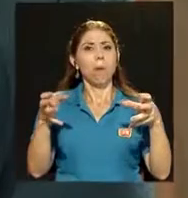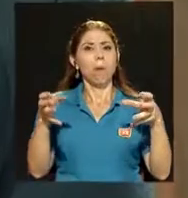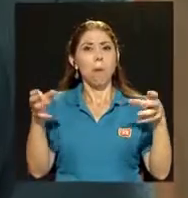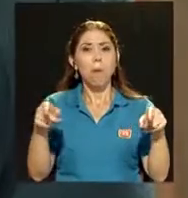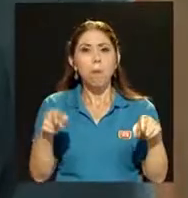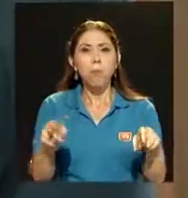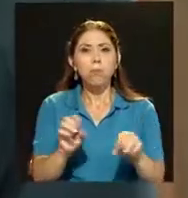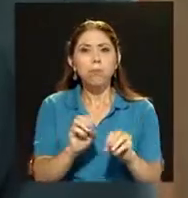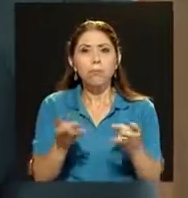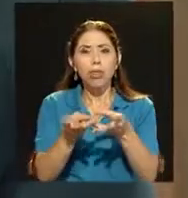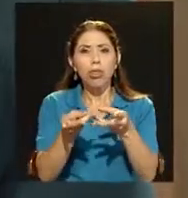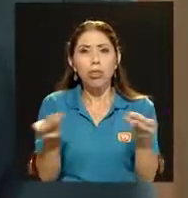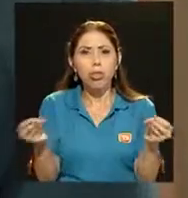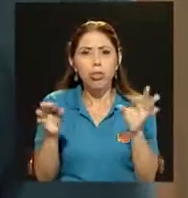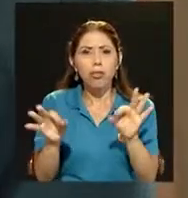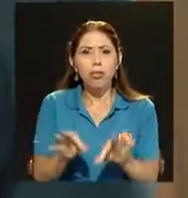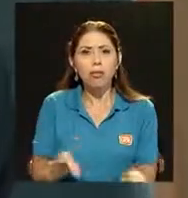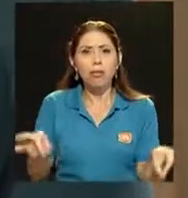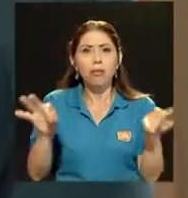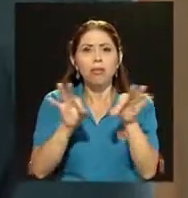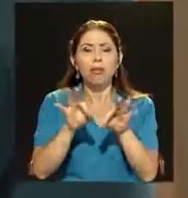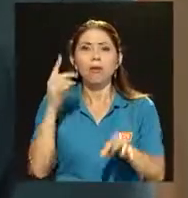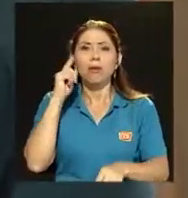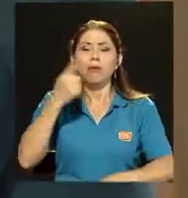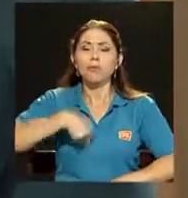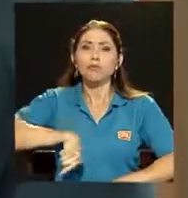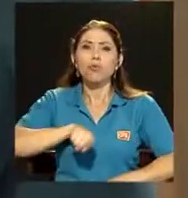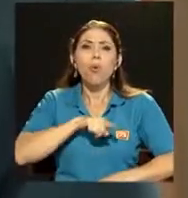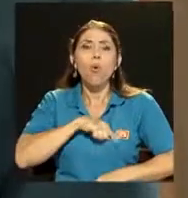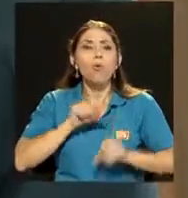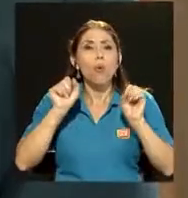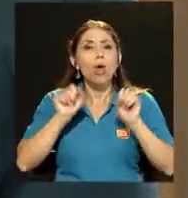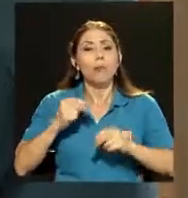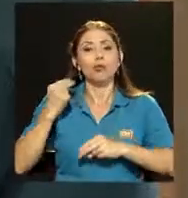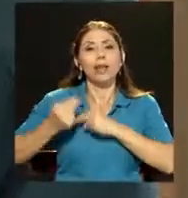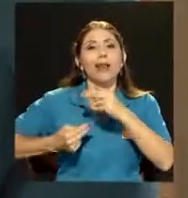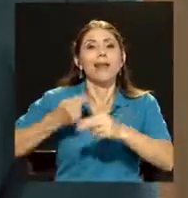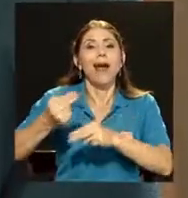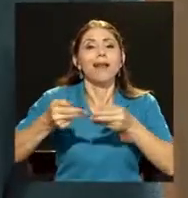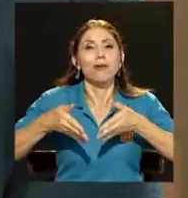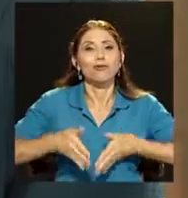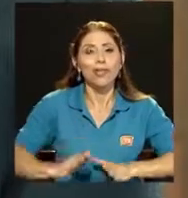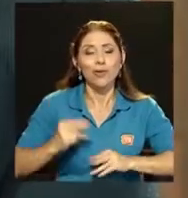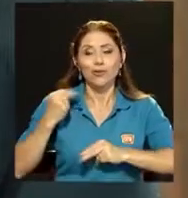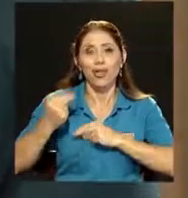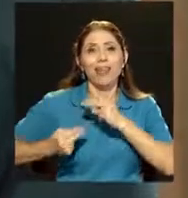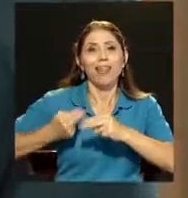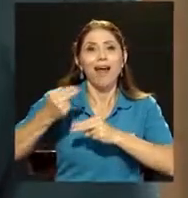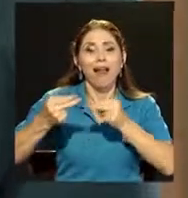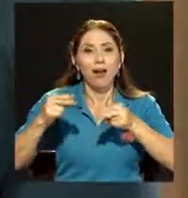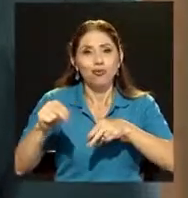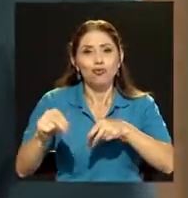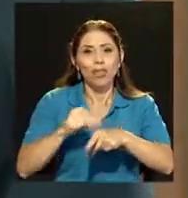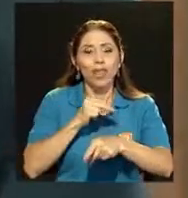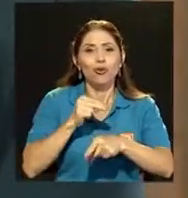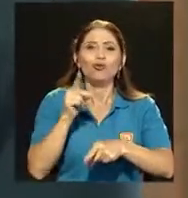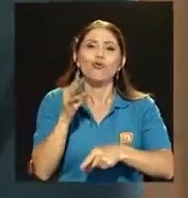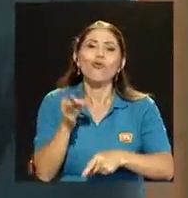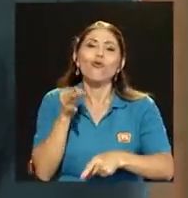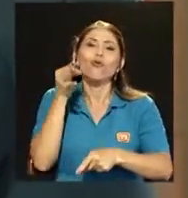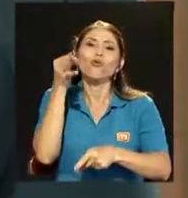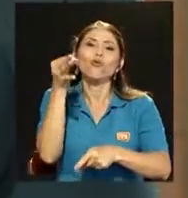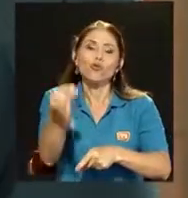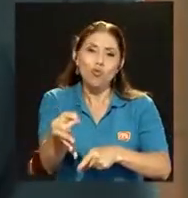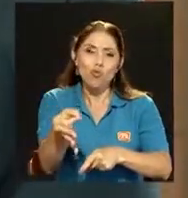soluciones estructurales de manera tal que podamos heredarle a nuestros hijos y nietos, digamos, un futuro menos